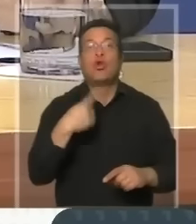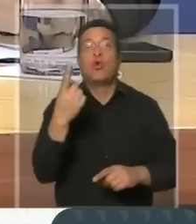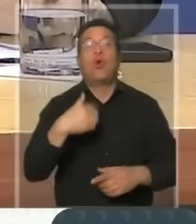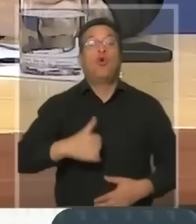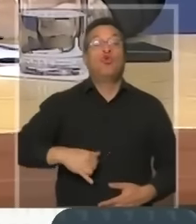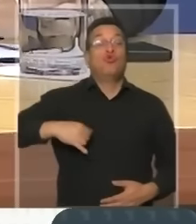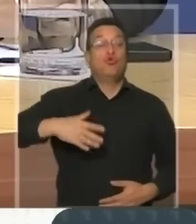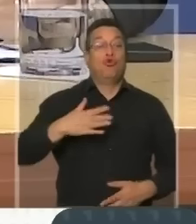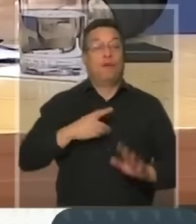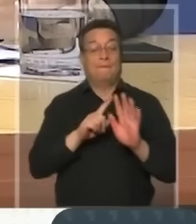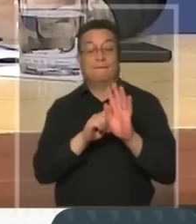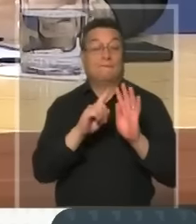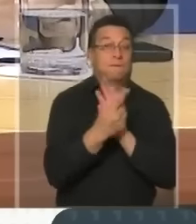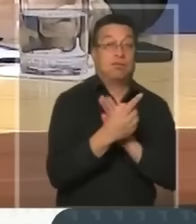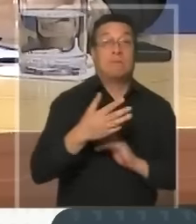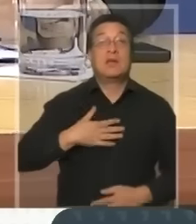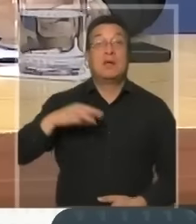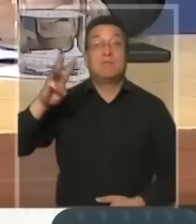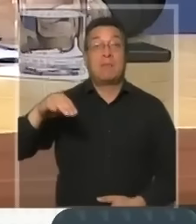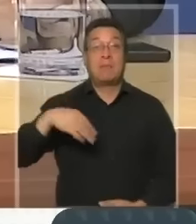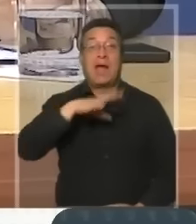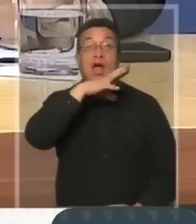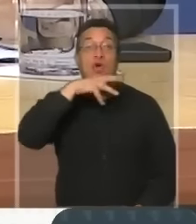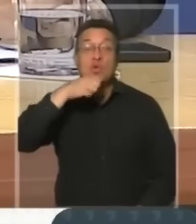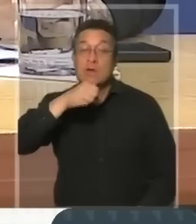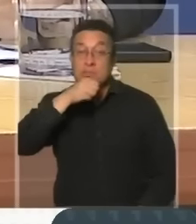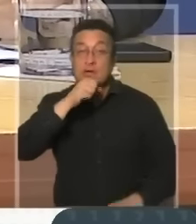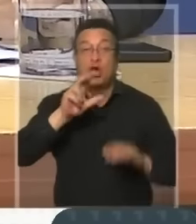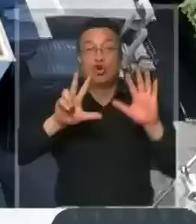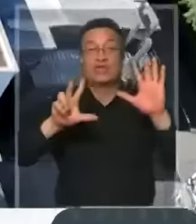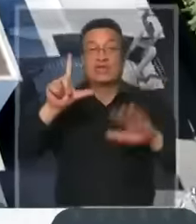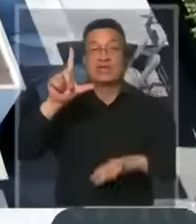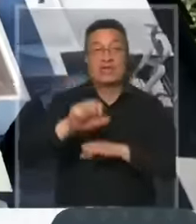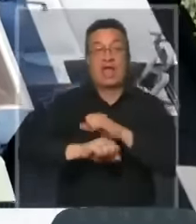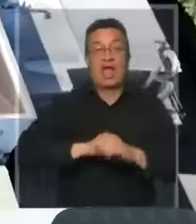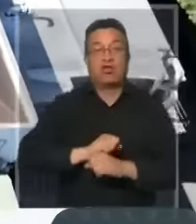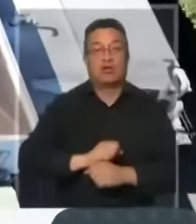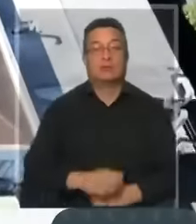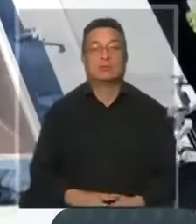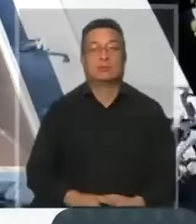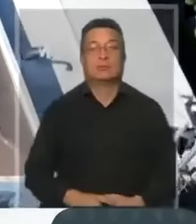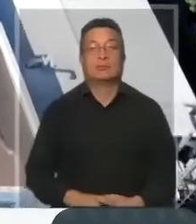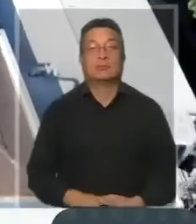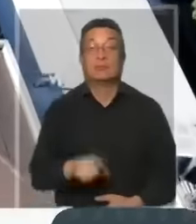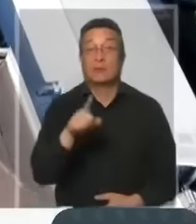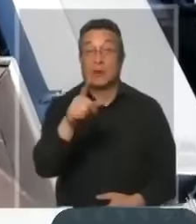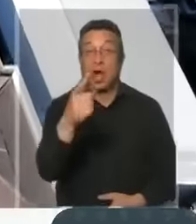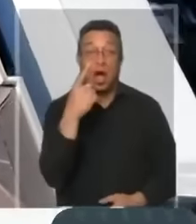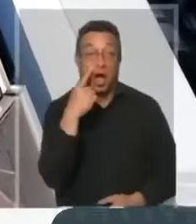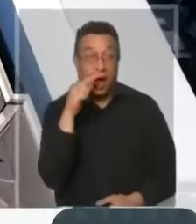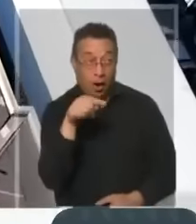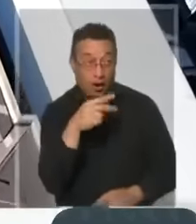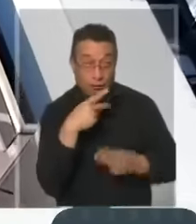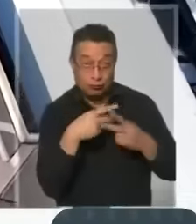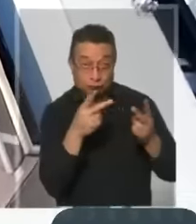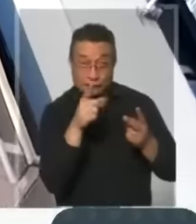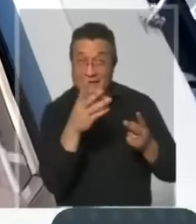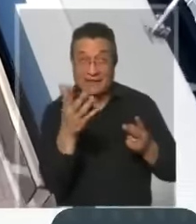privilegio en la atención de urgencia de mi madre, que es una adulta mayor de 87 años. Lo que usted conocerá enseguida es